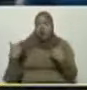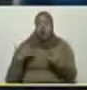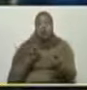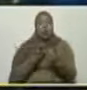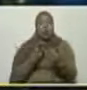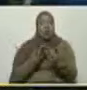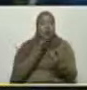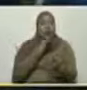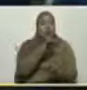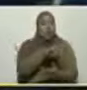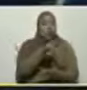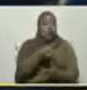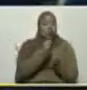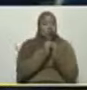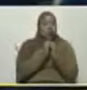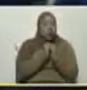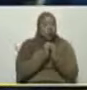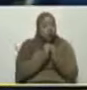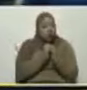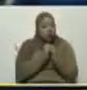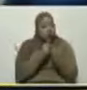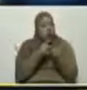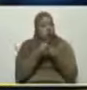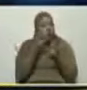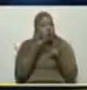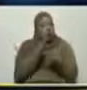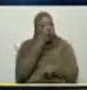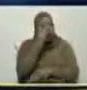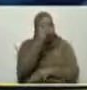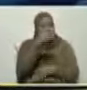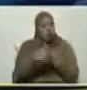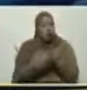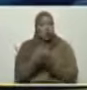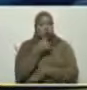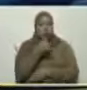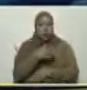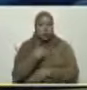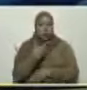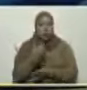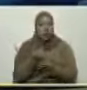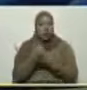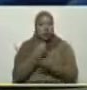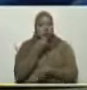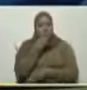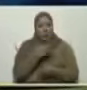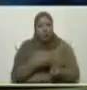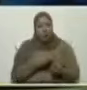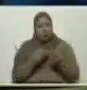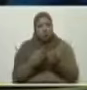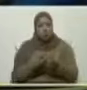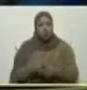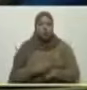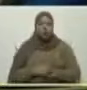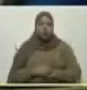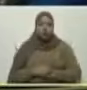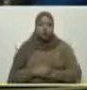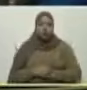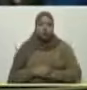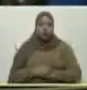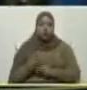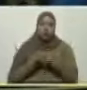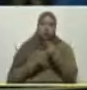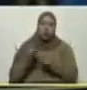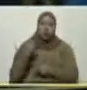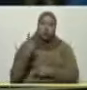palabra con la oración con las bendiciones de Dios con buena voluntad construir